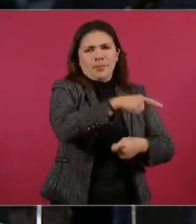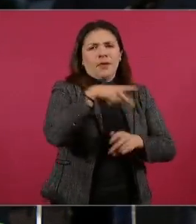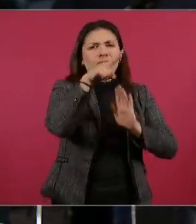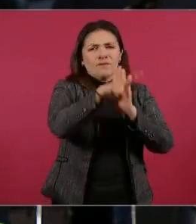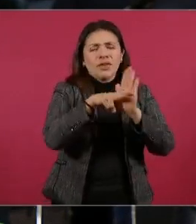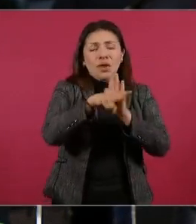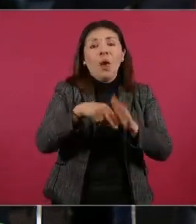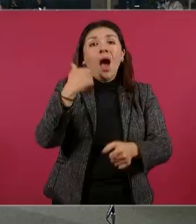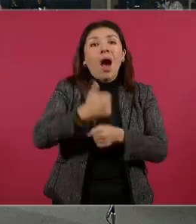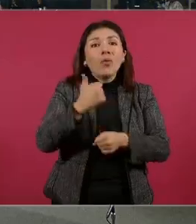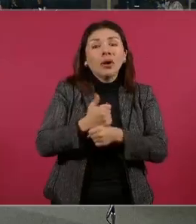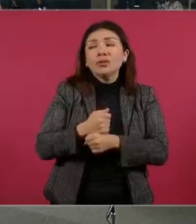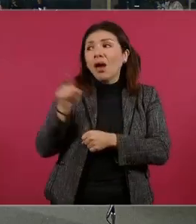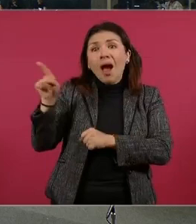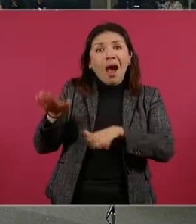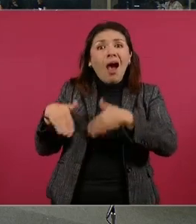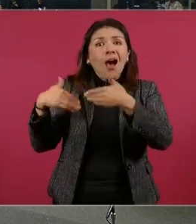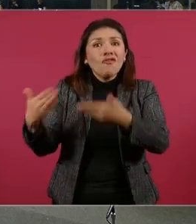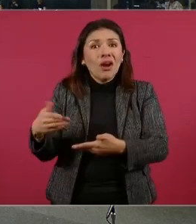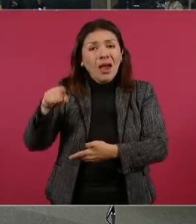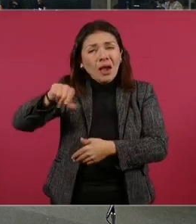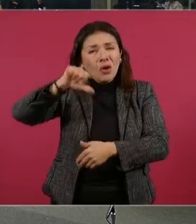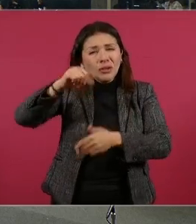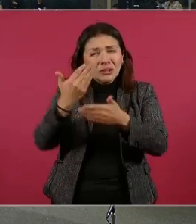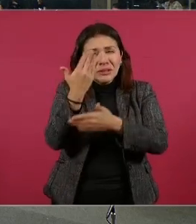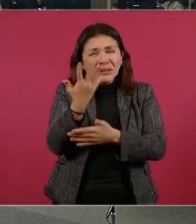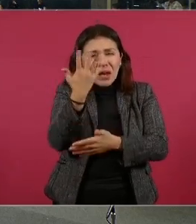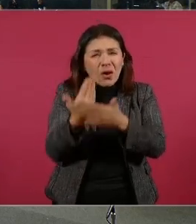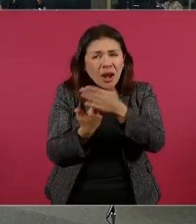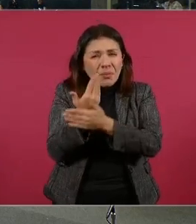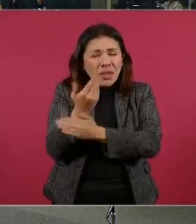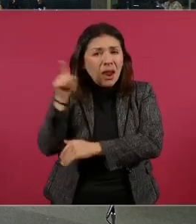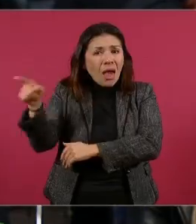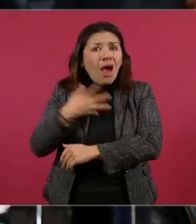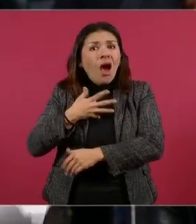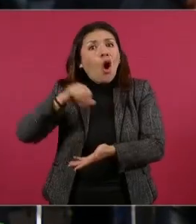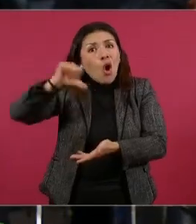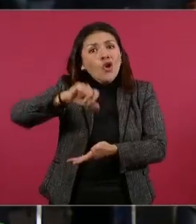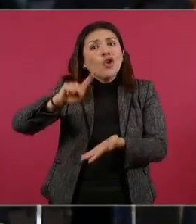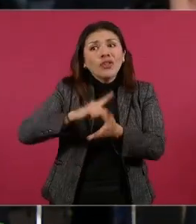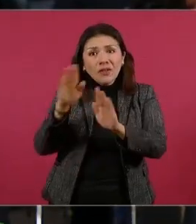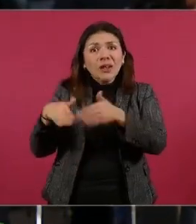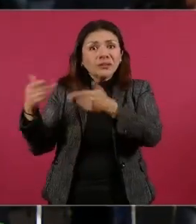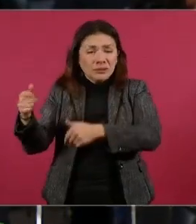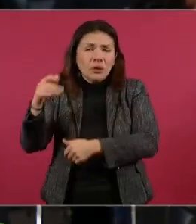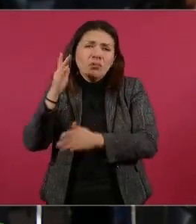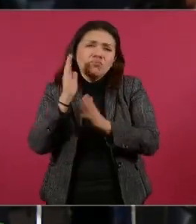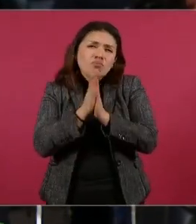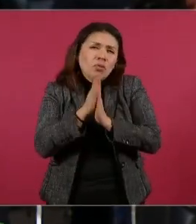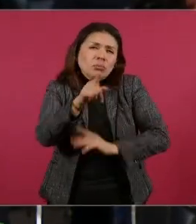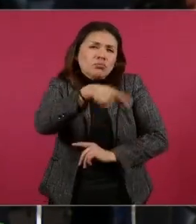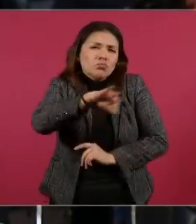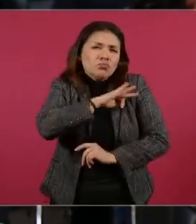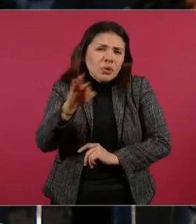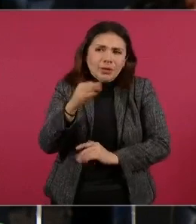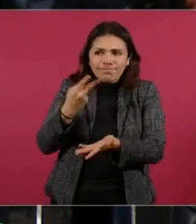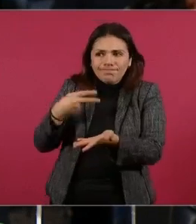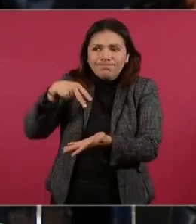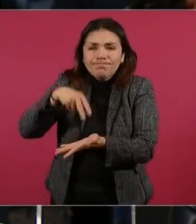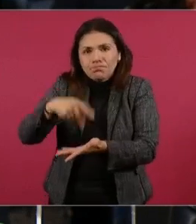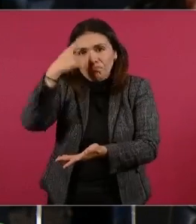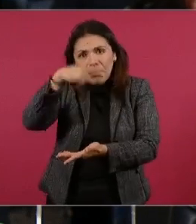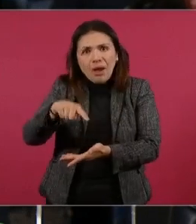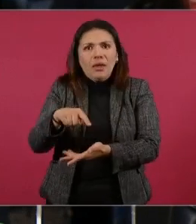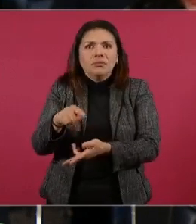abuelos están aquí afuera desde las 5 de la mañana Hoy es están aquí y esperemos que que alguien pueda salir cuando menos pues a dar la cara